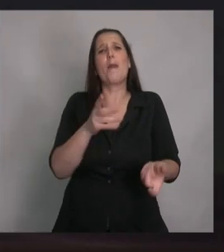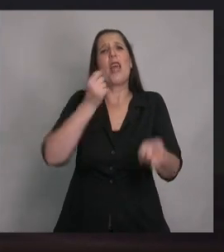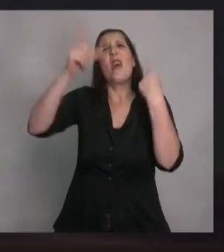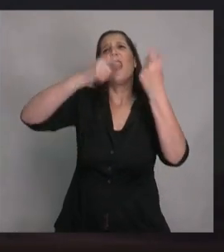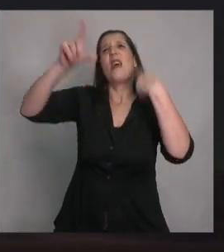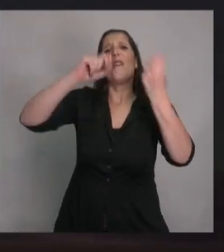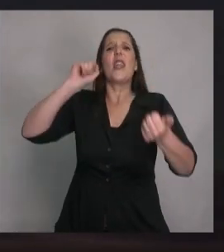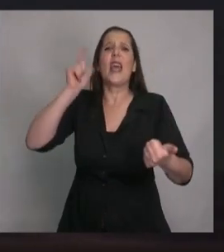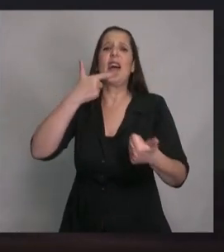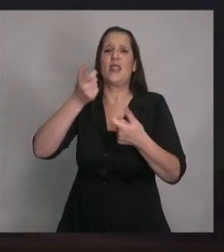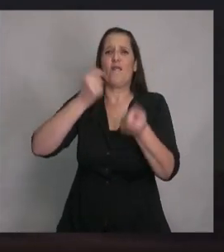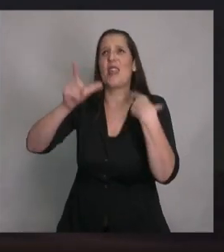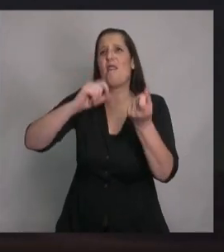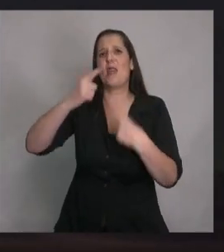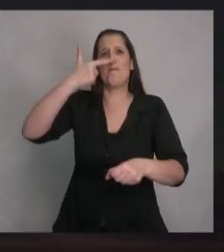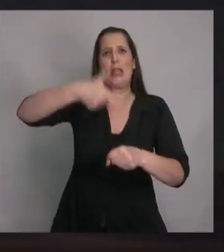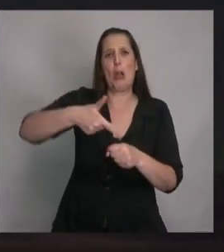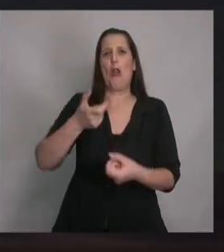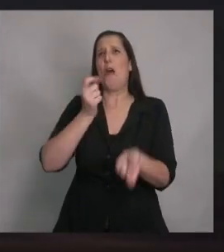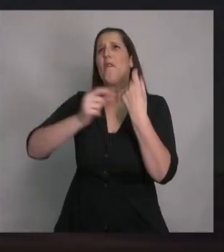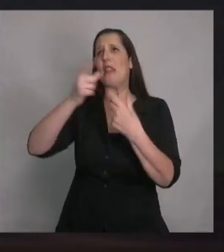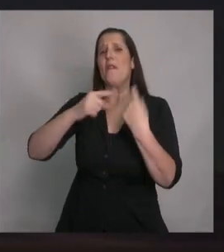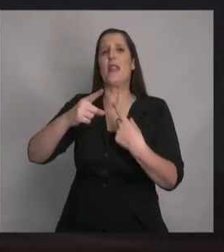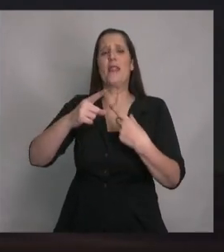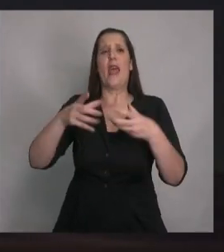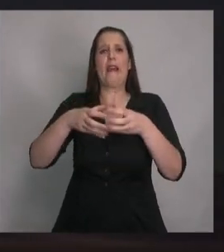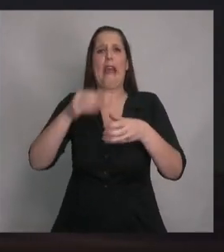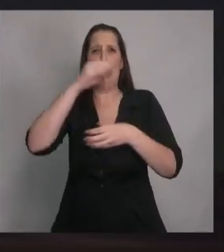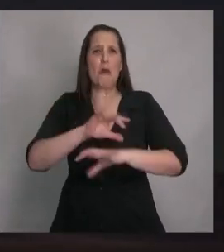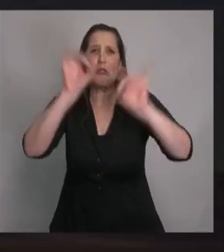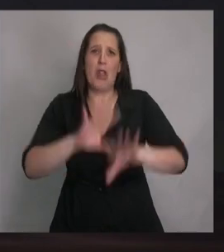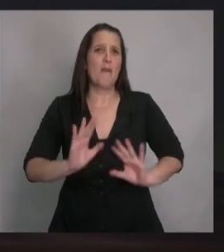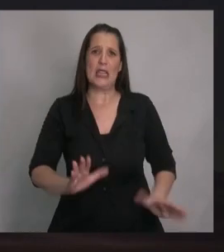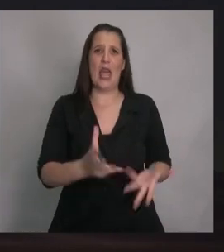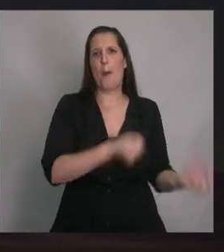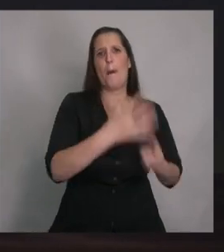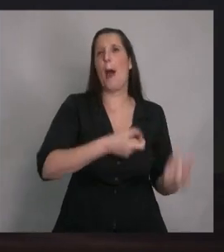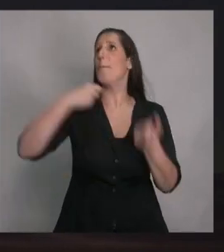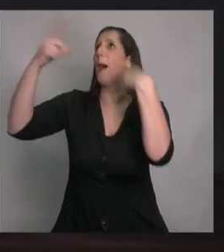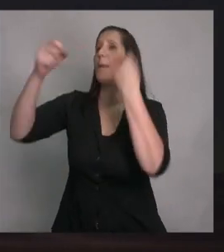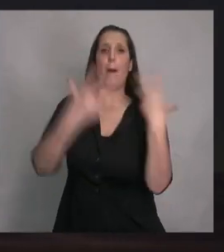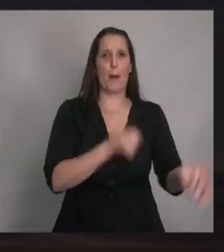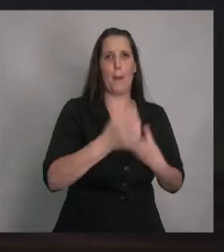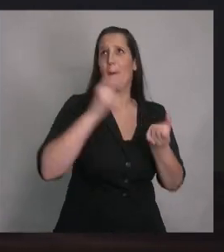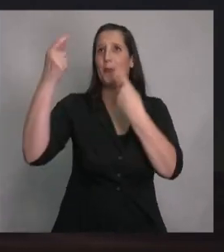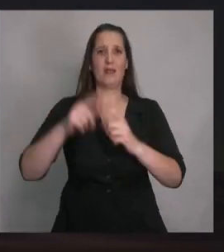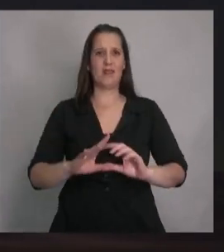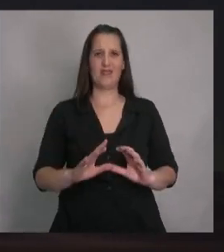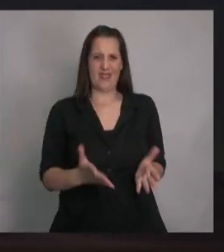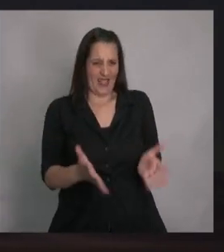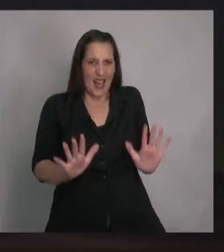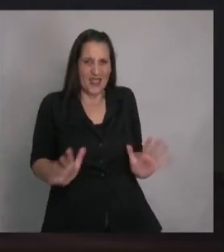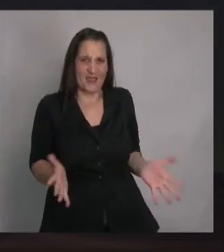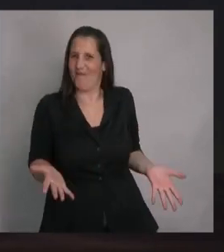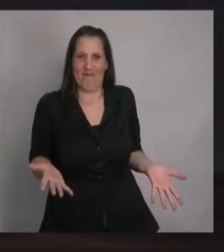carbón y gas hacia ser uno de los pilares de la actual sociedad fósil